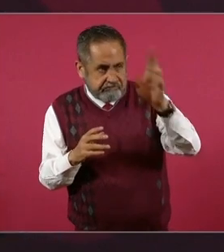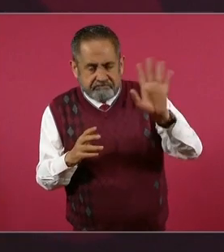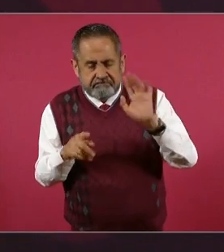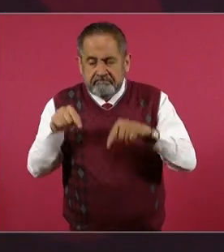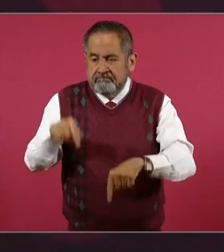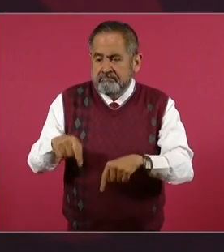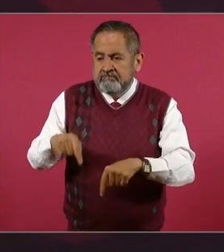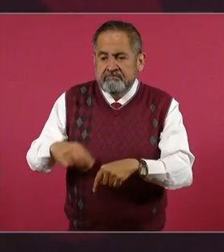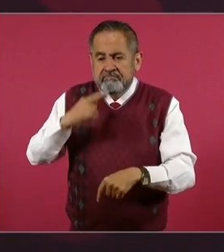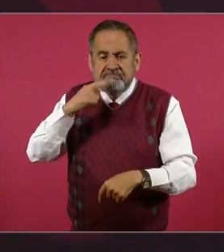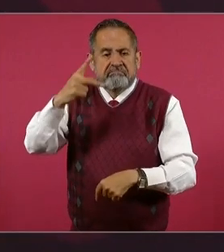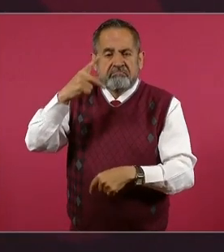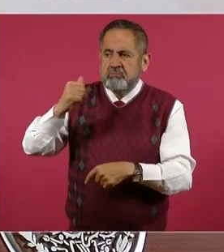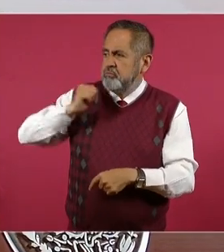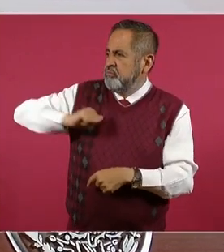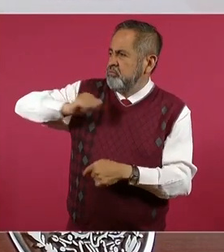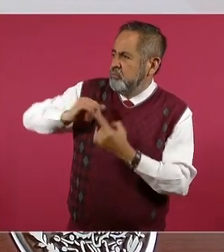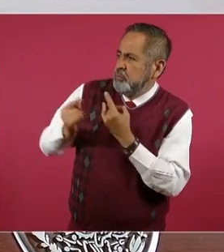tener un pasado